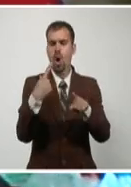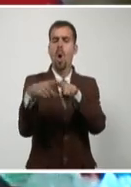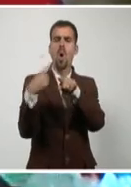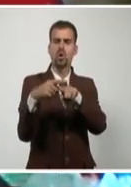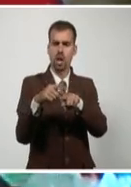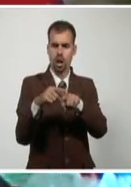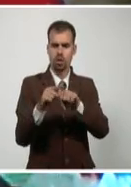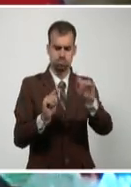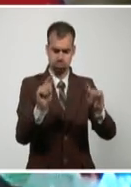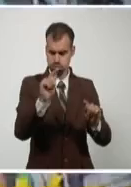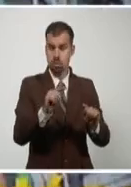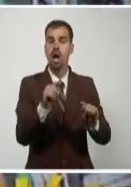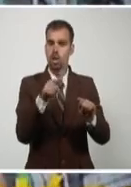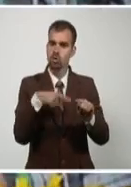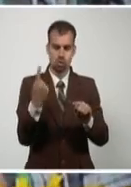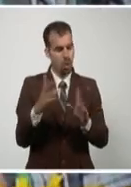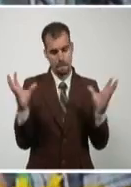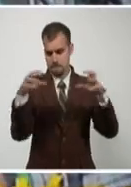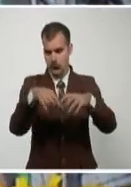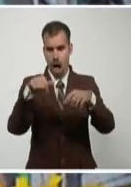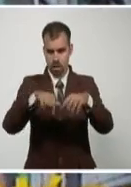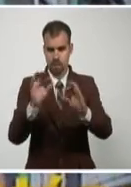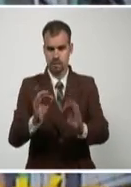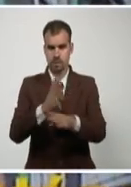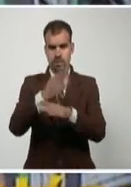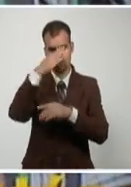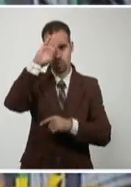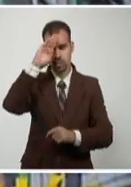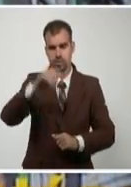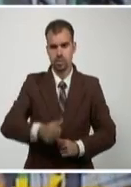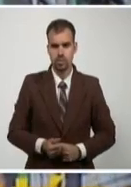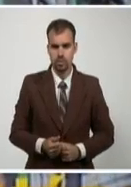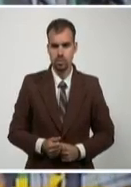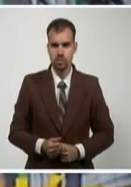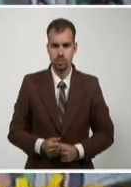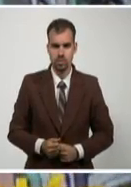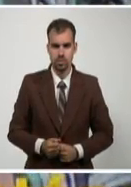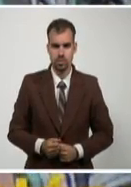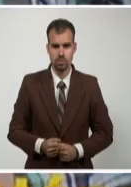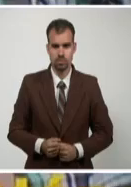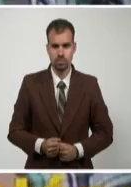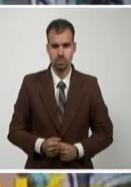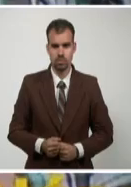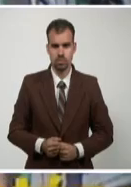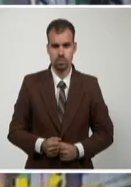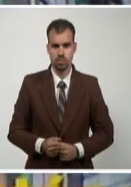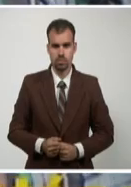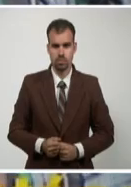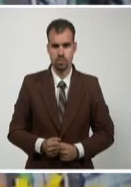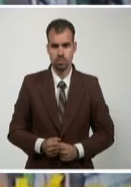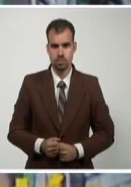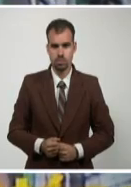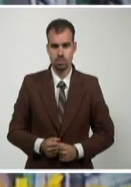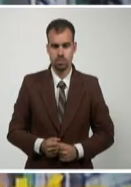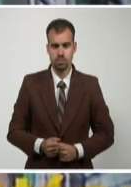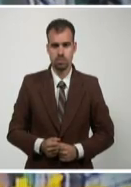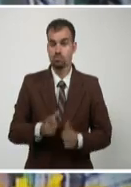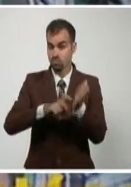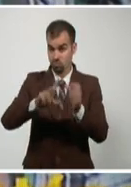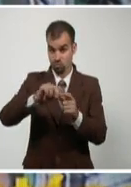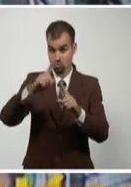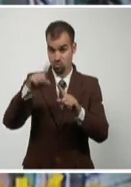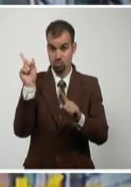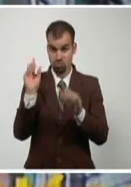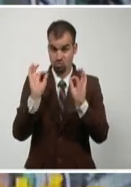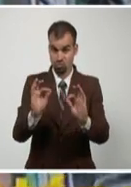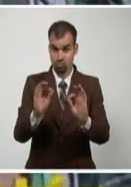se ha estado incrementando. Teniendo en cuenta los incrementos, hemos propuesto utilizar la Universidad de Ciencia